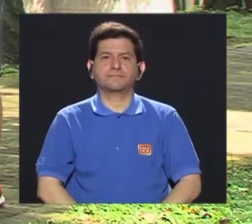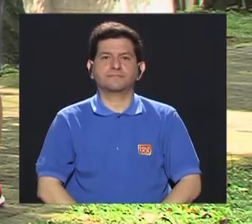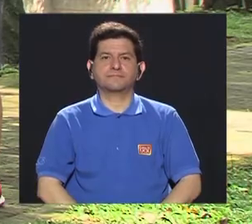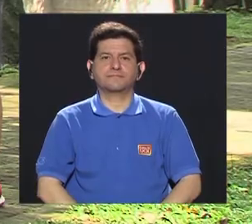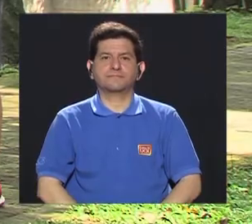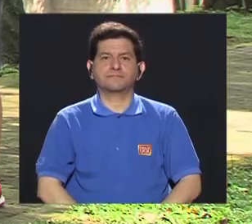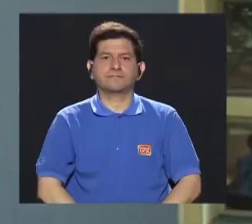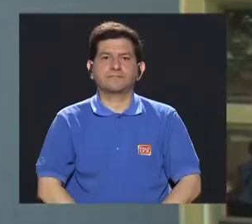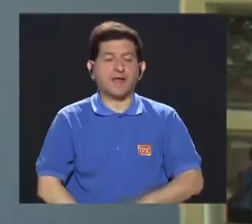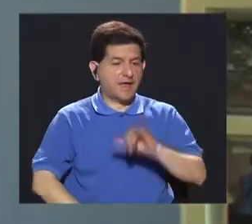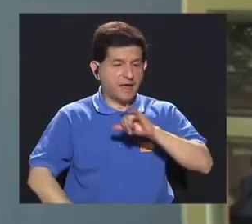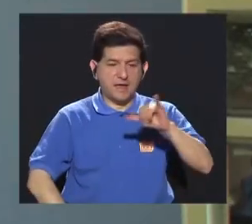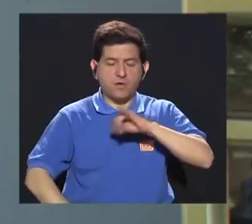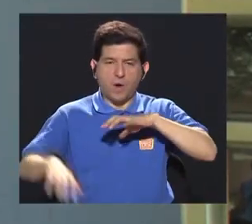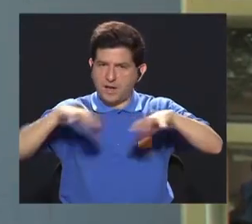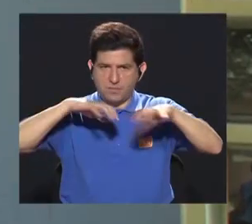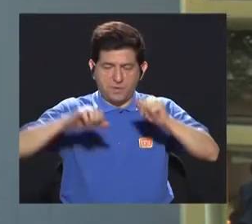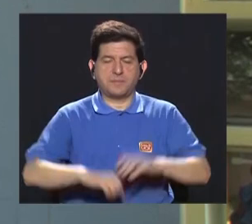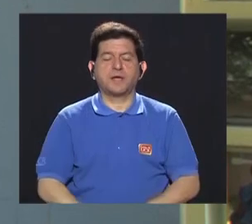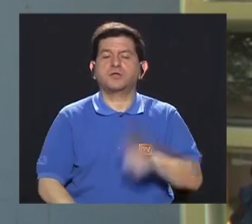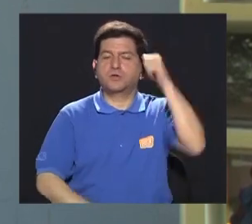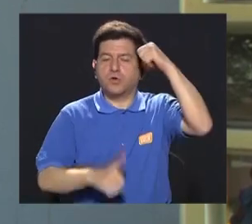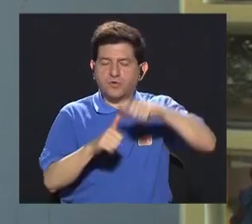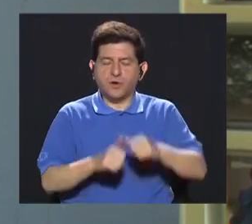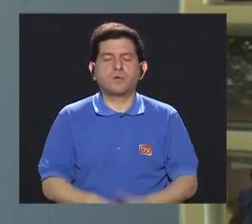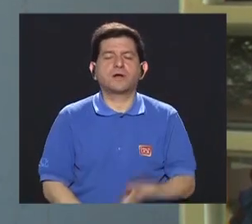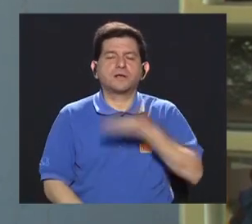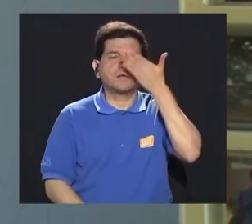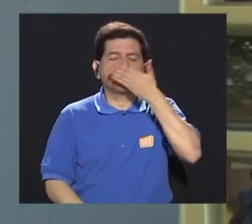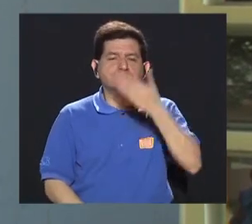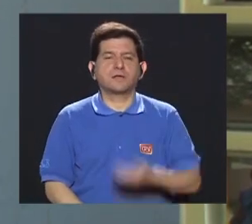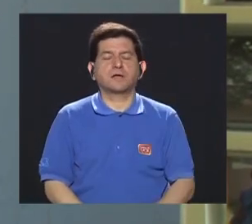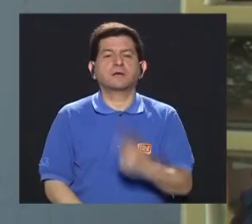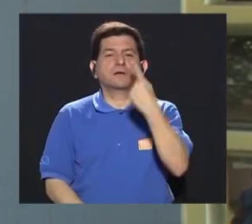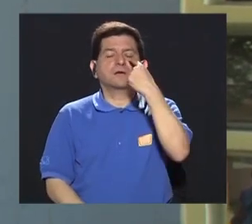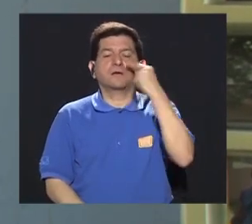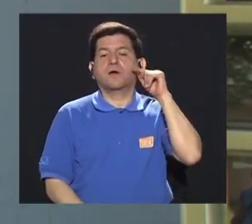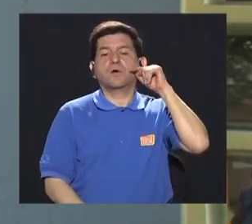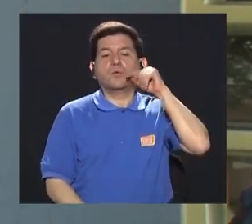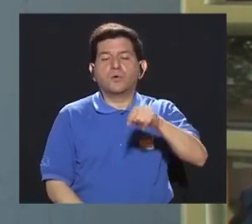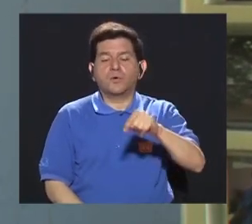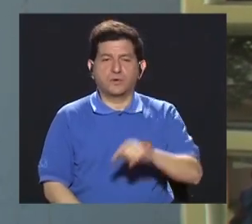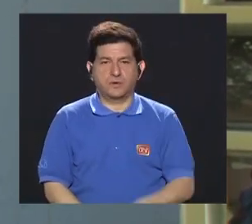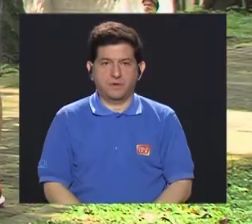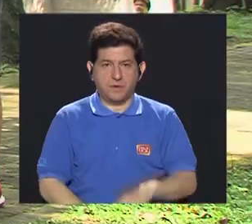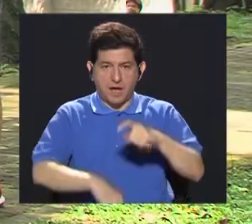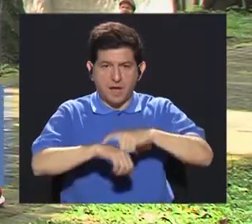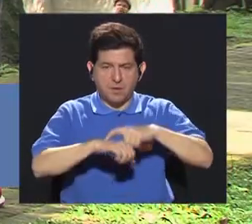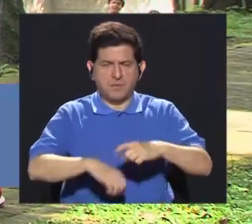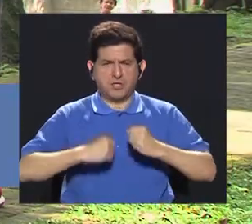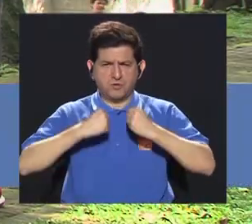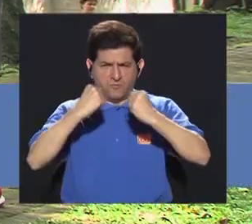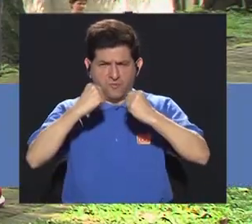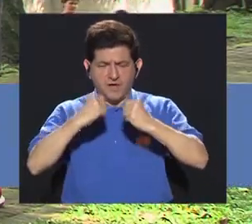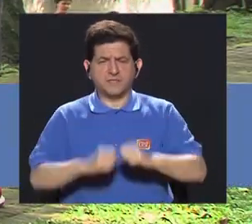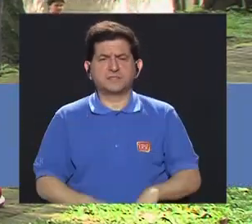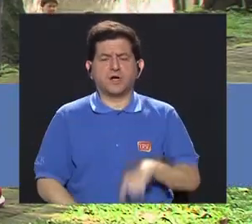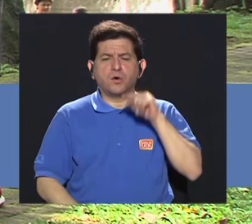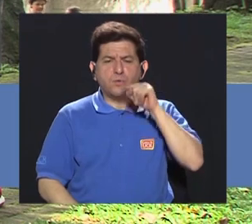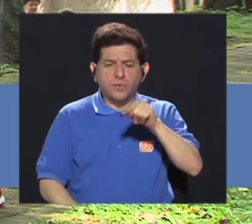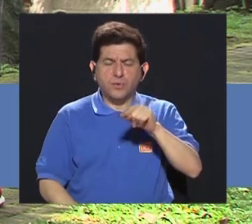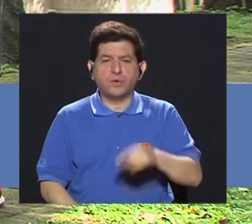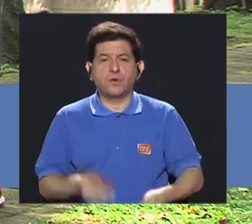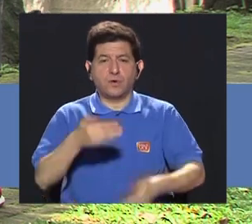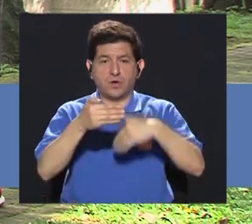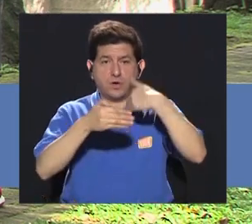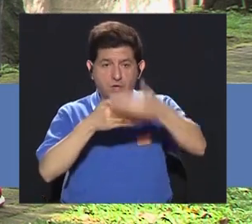un poquito el codo. Y ahí hacemos el mismo movimiento. Siempre recuerden la respiración. Respiramos por la nariz y botamos por la boca. Cuando está haciendo el esfuerzo,